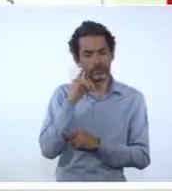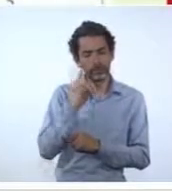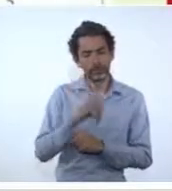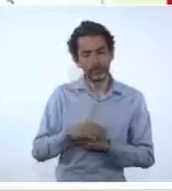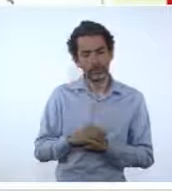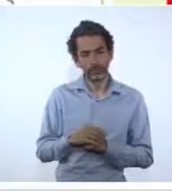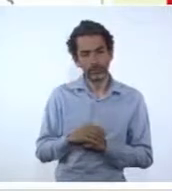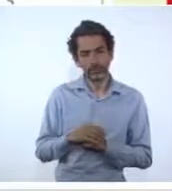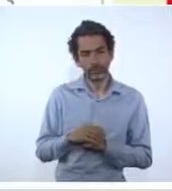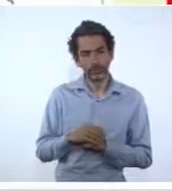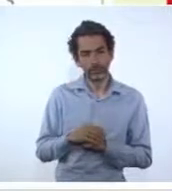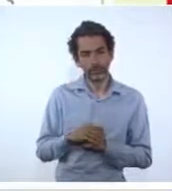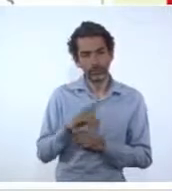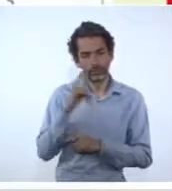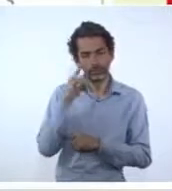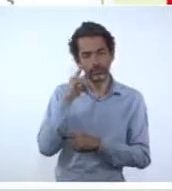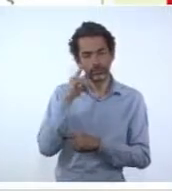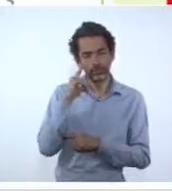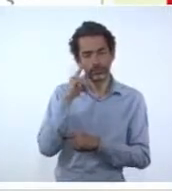No, regresa.